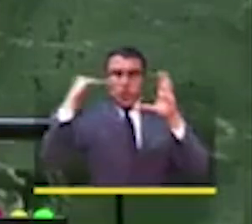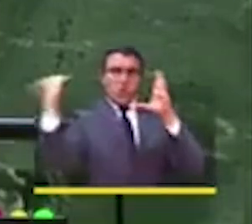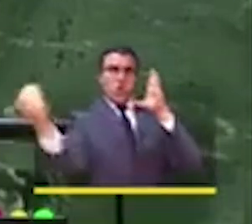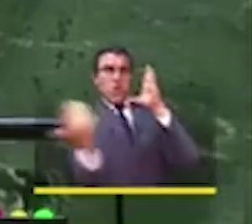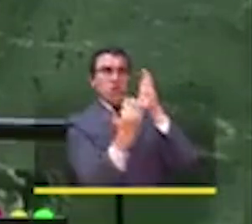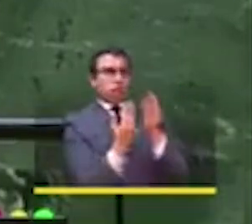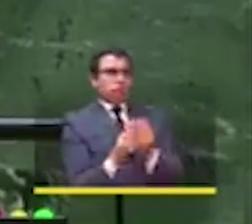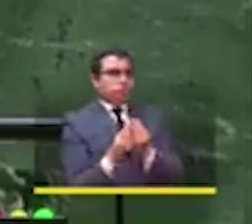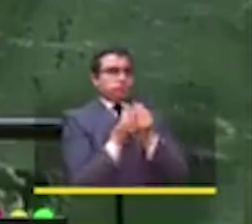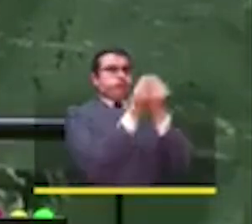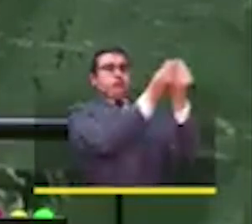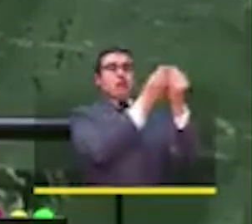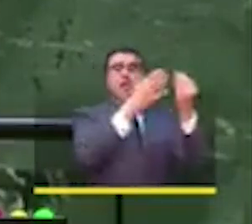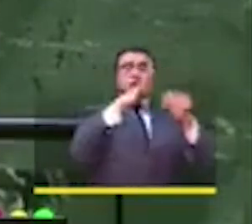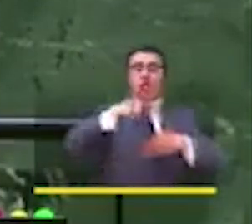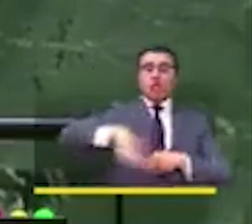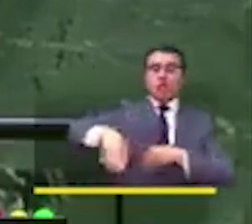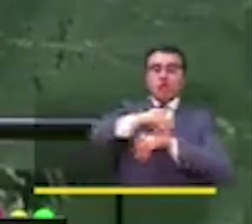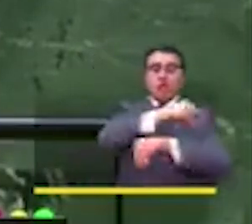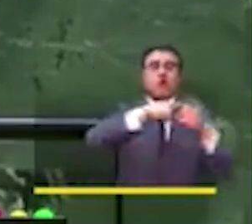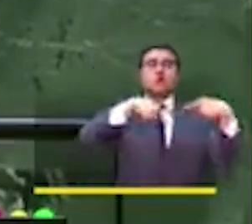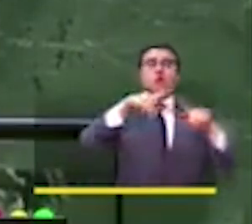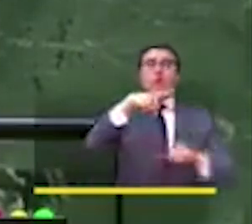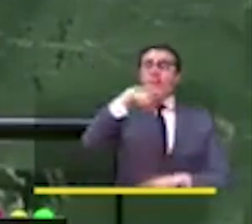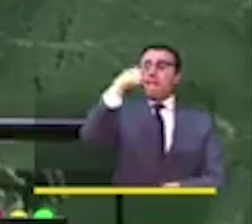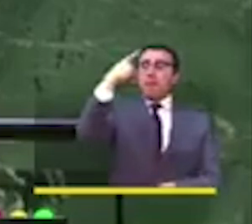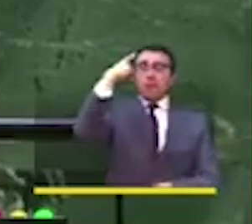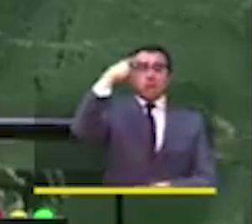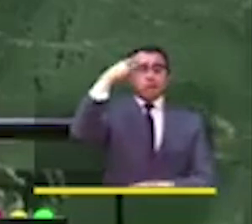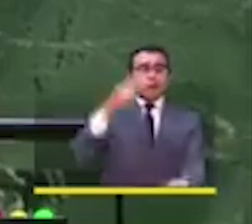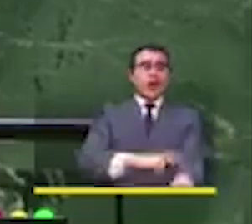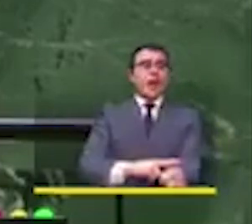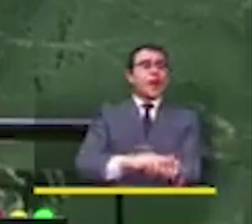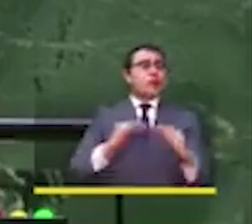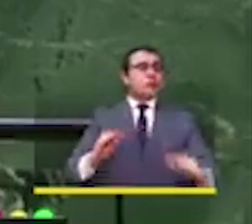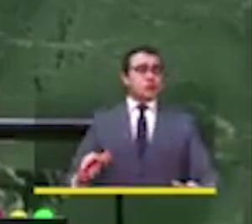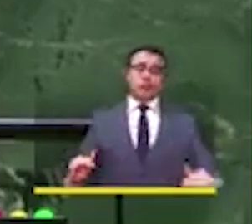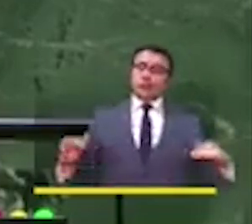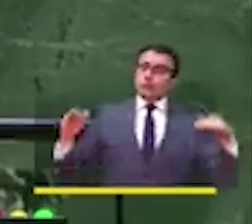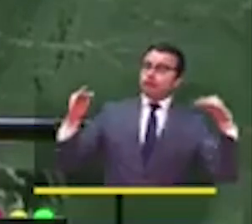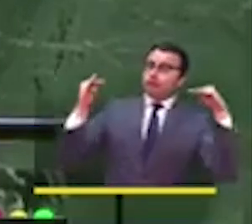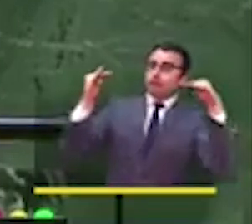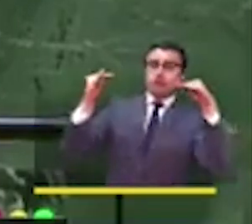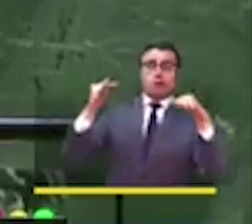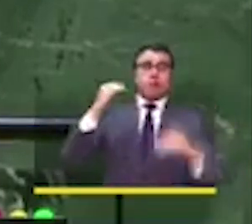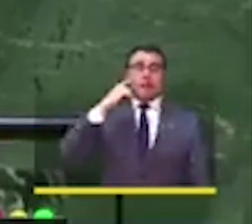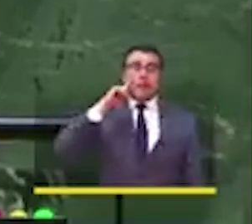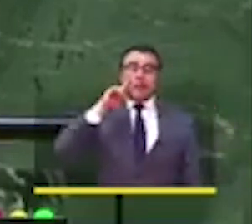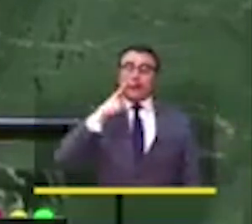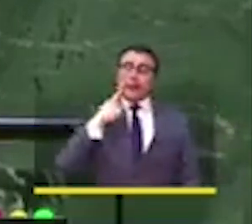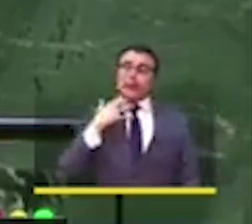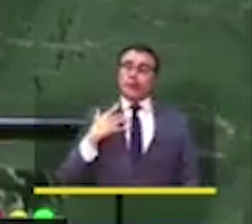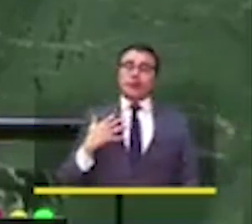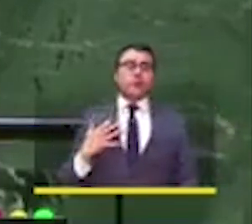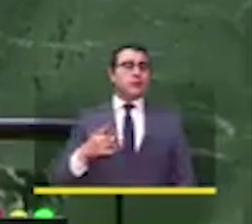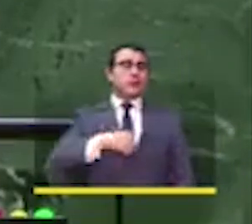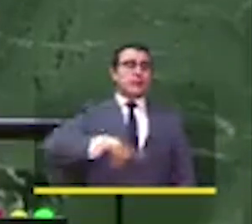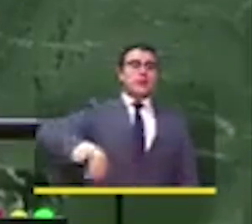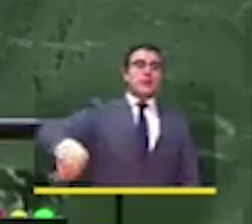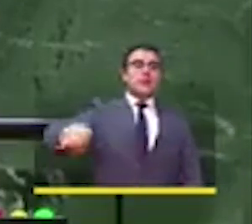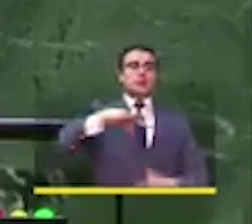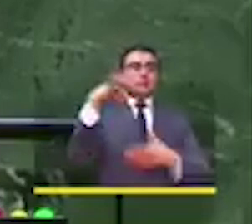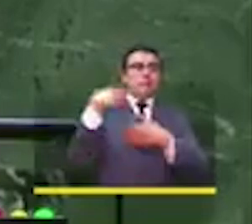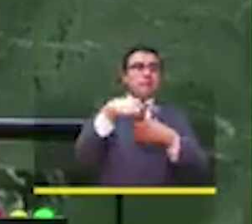tierras de los blancos, que aún se consideran la raza superior y nostálgicos reviven en